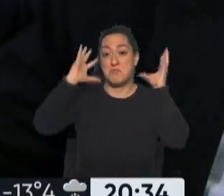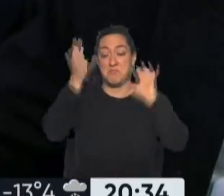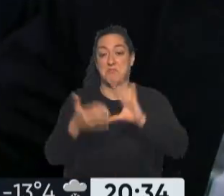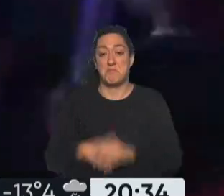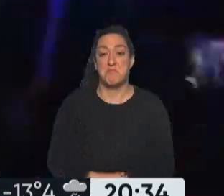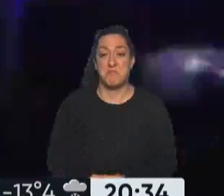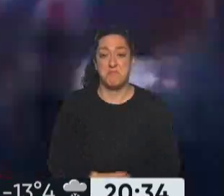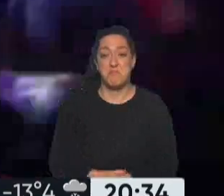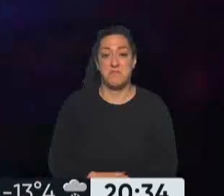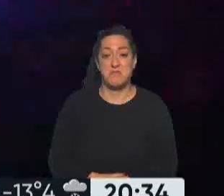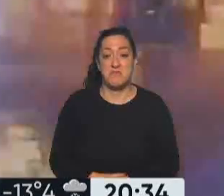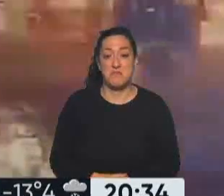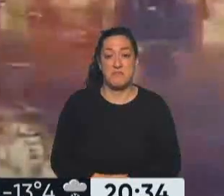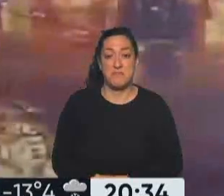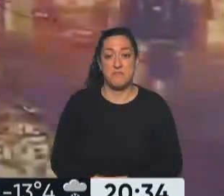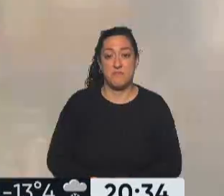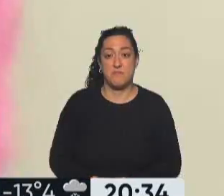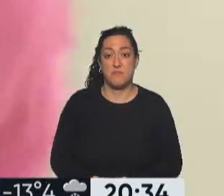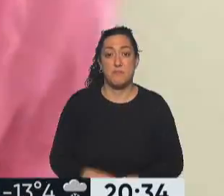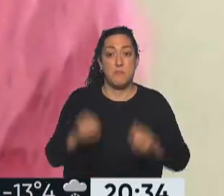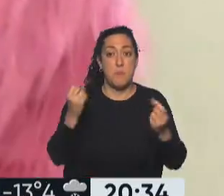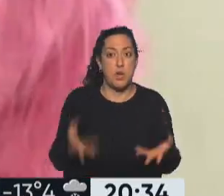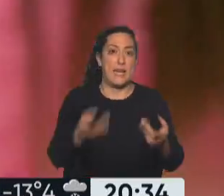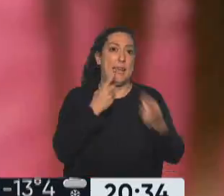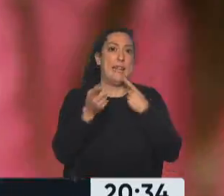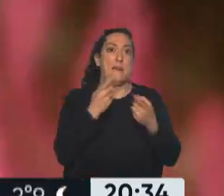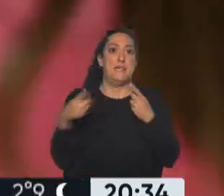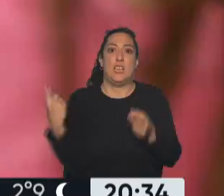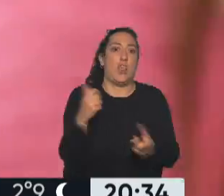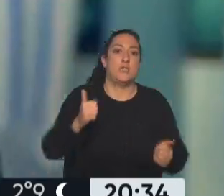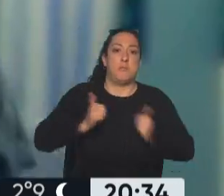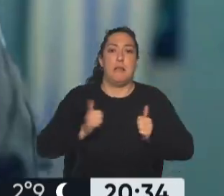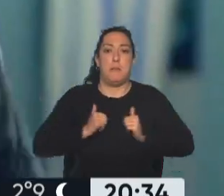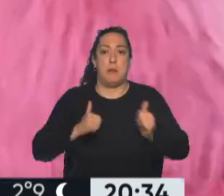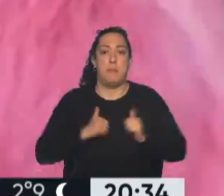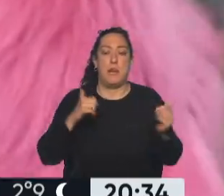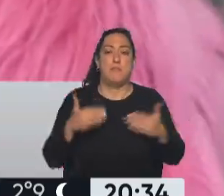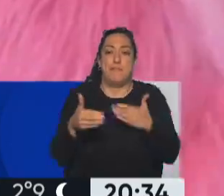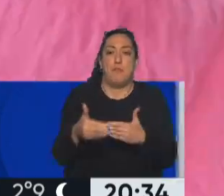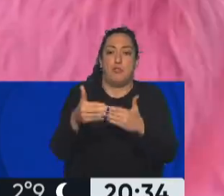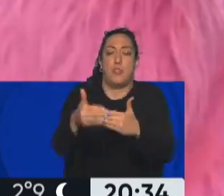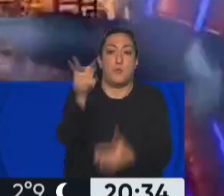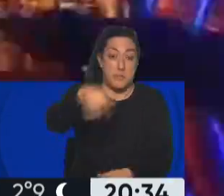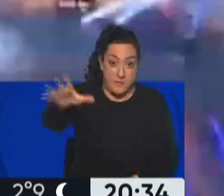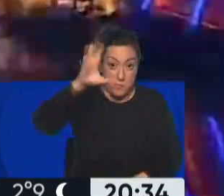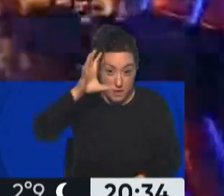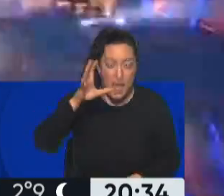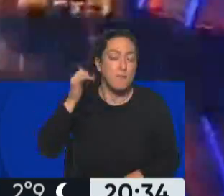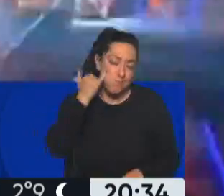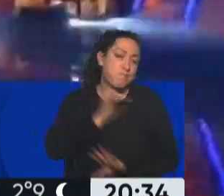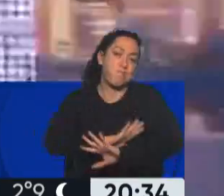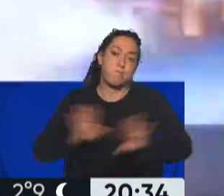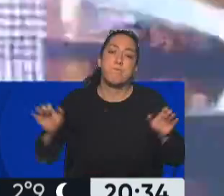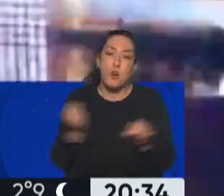Javier Milei, porque al fin llega esa entrevista tan esperada que han postergado, si ustedes se acuerdan. Bueno, ahora parece